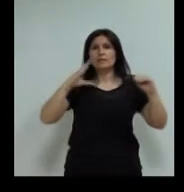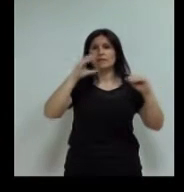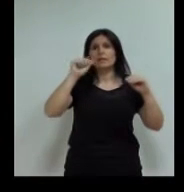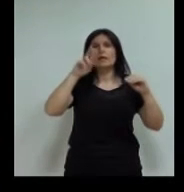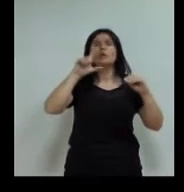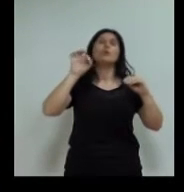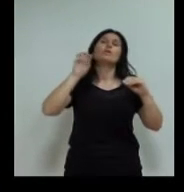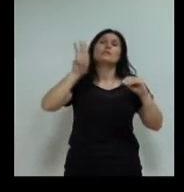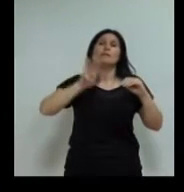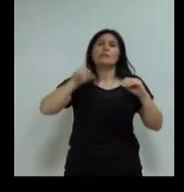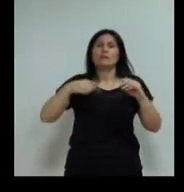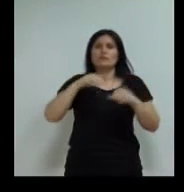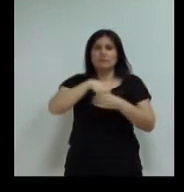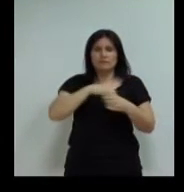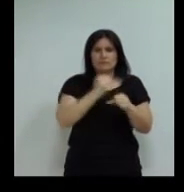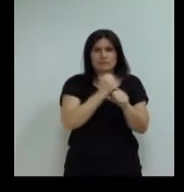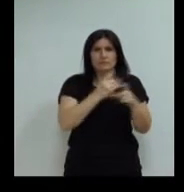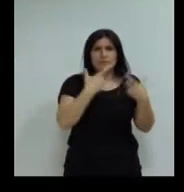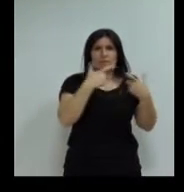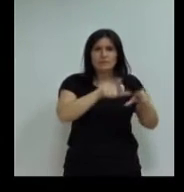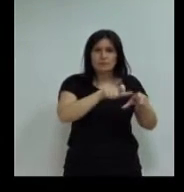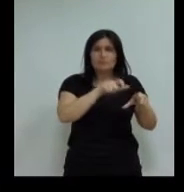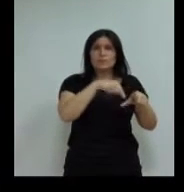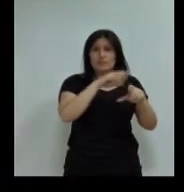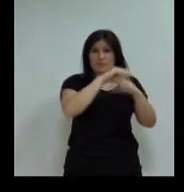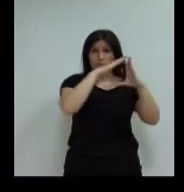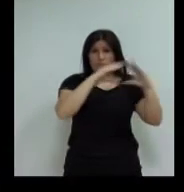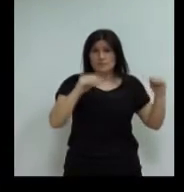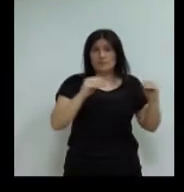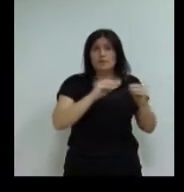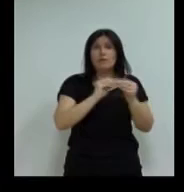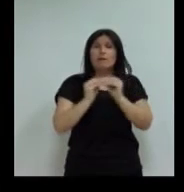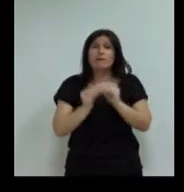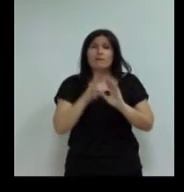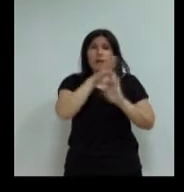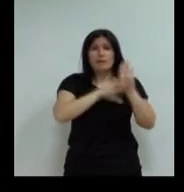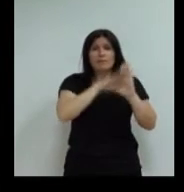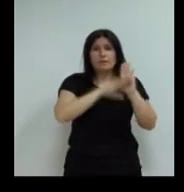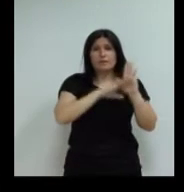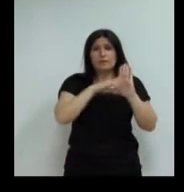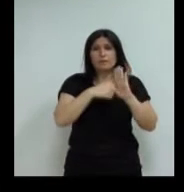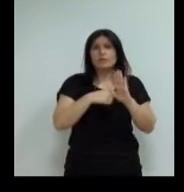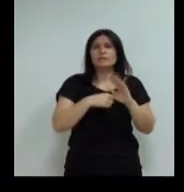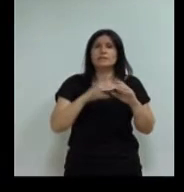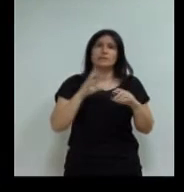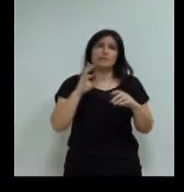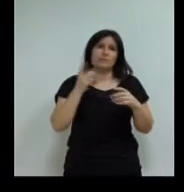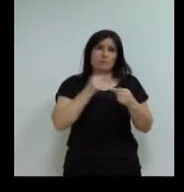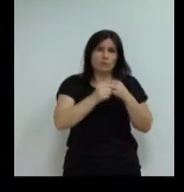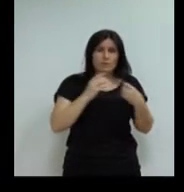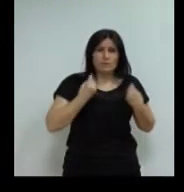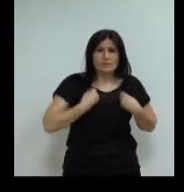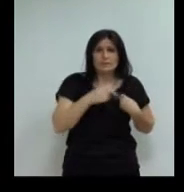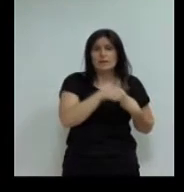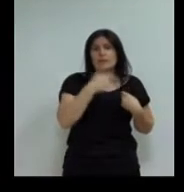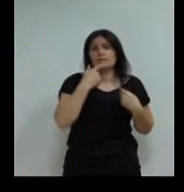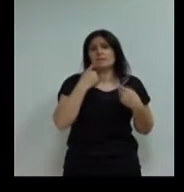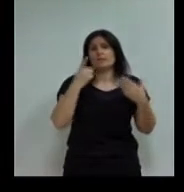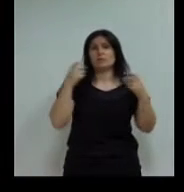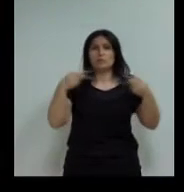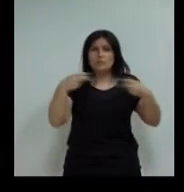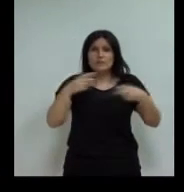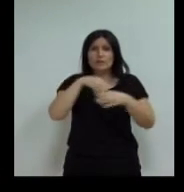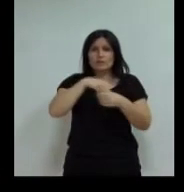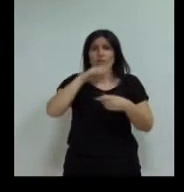Ha trabajado en el Departamento de Informática de la misma universidad desarrollando aplicaciones biométricas y en el Centro Español de Subtitulado y de Descripción, de